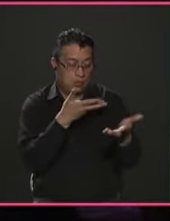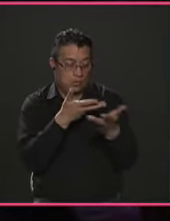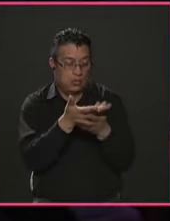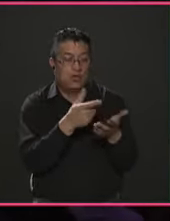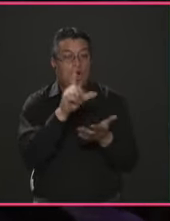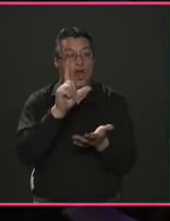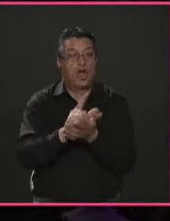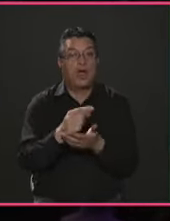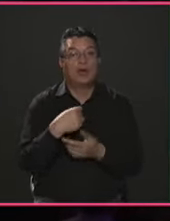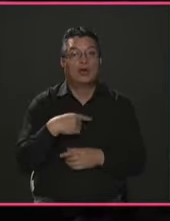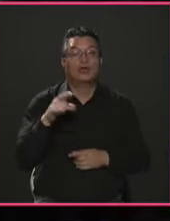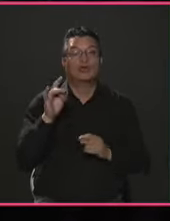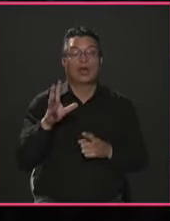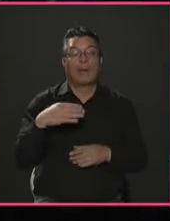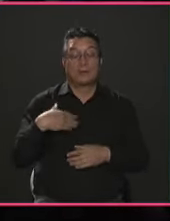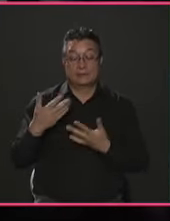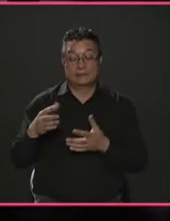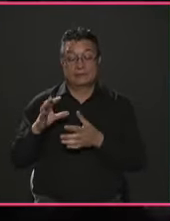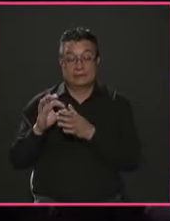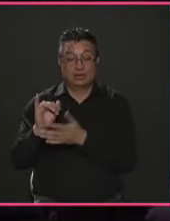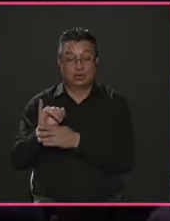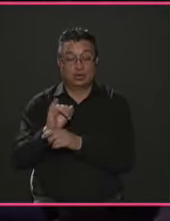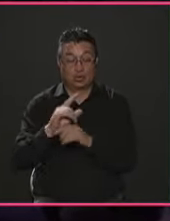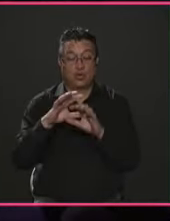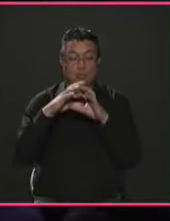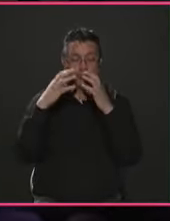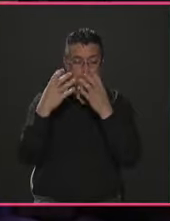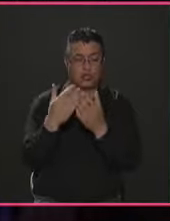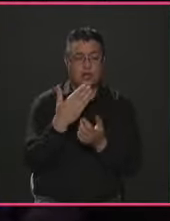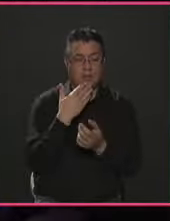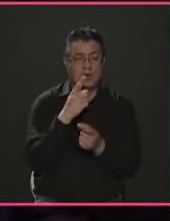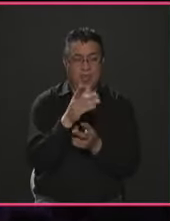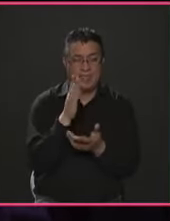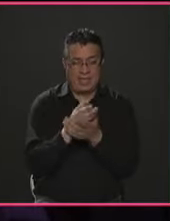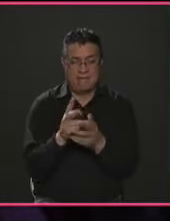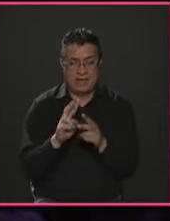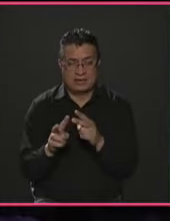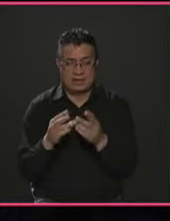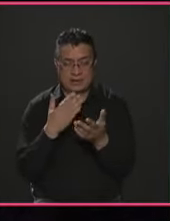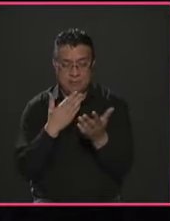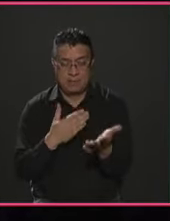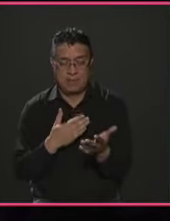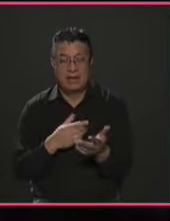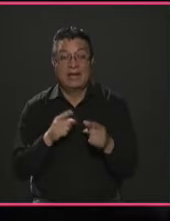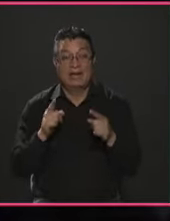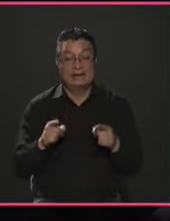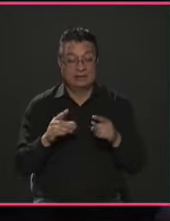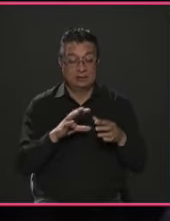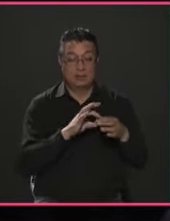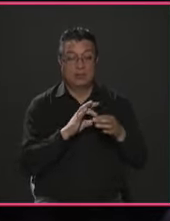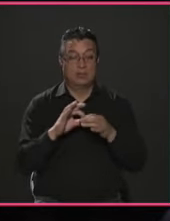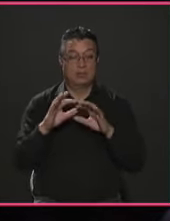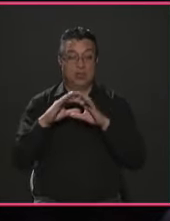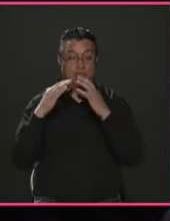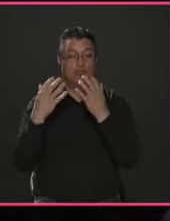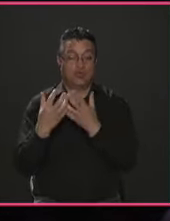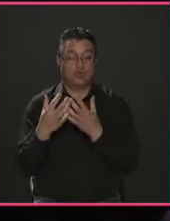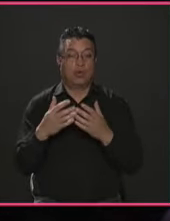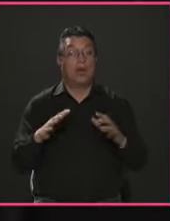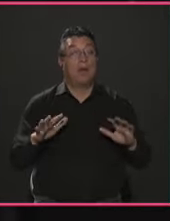o sea no venimos a decirle a las instituciones Esto está pasando en el mundo ustedes deberían hacerlo Esto está pasando en el mundo Aparentemente